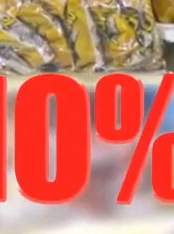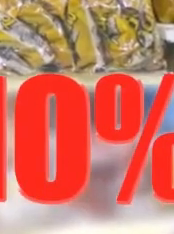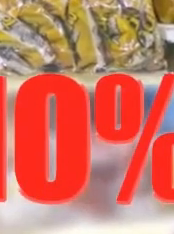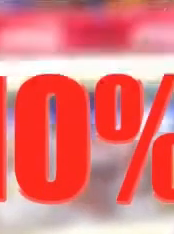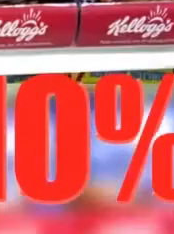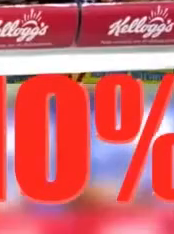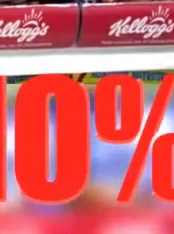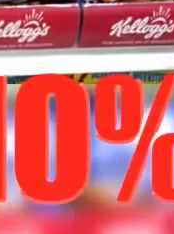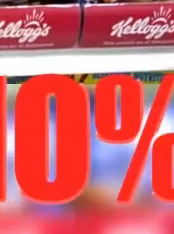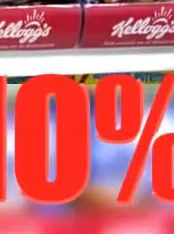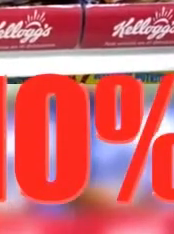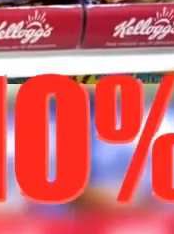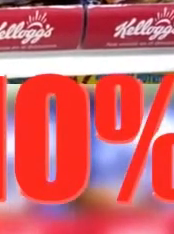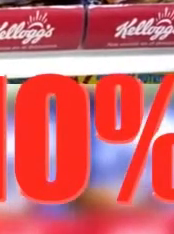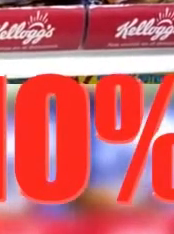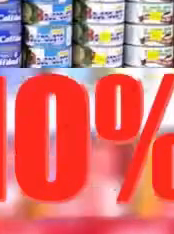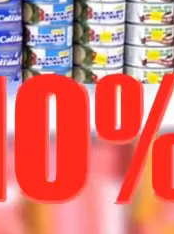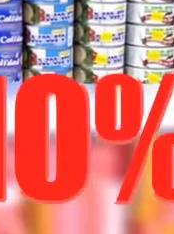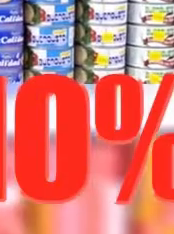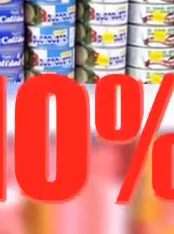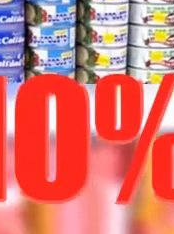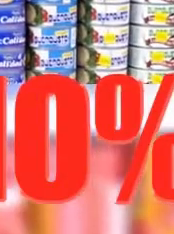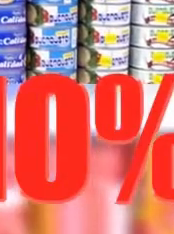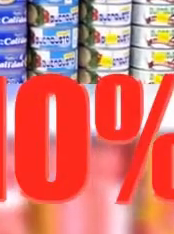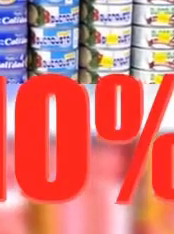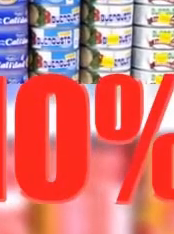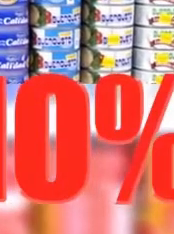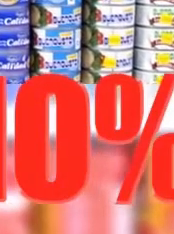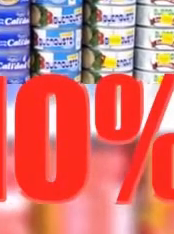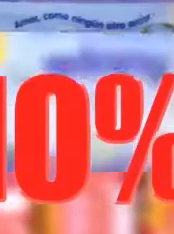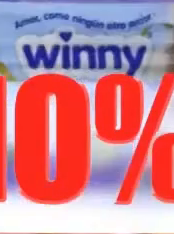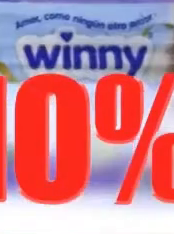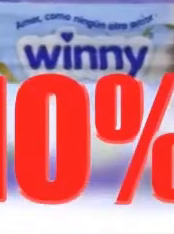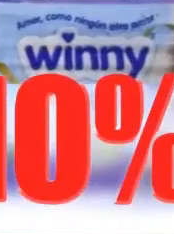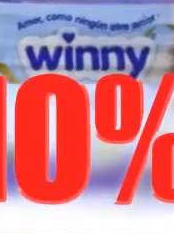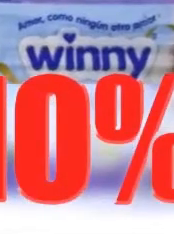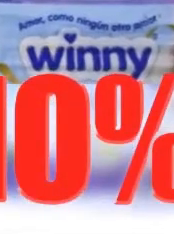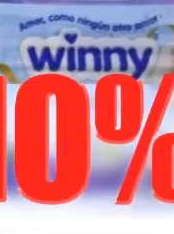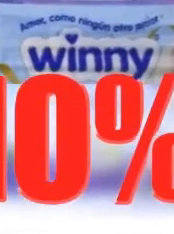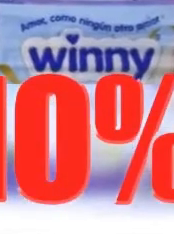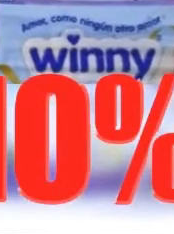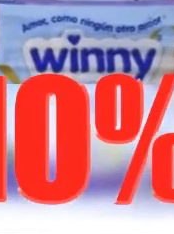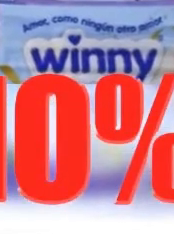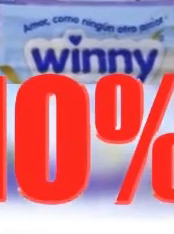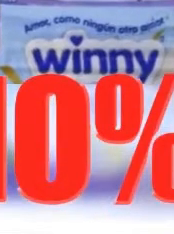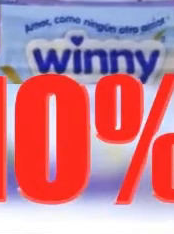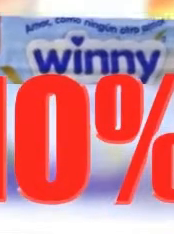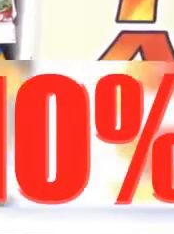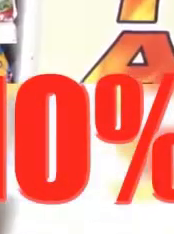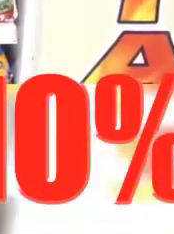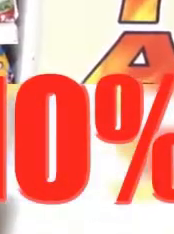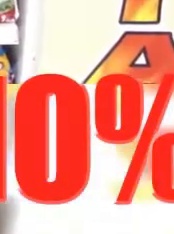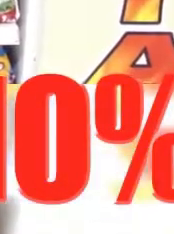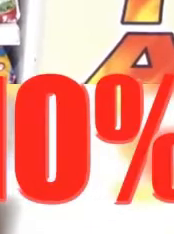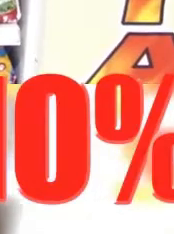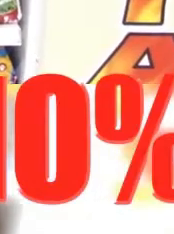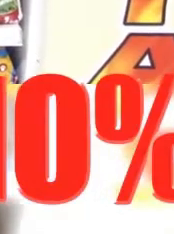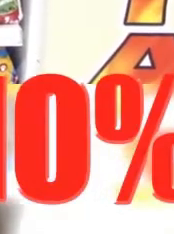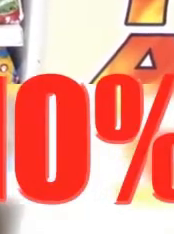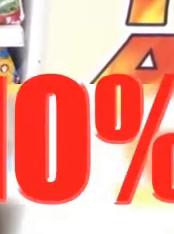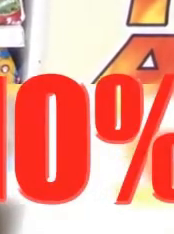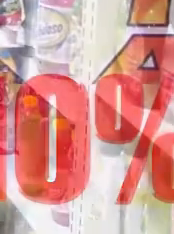lonchera, super martes de cereales, super miércoles de enlatados, super jueves de cuidado de bebé y super viernes